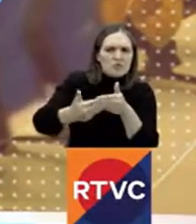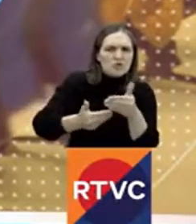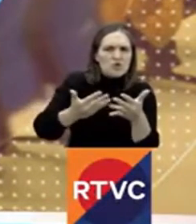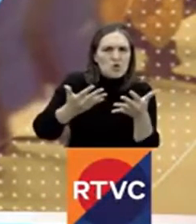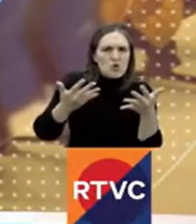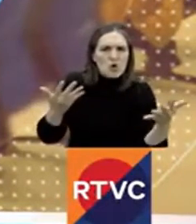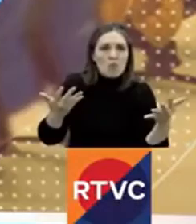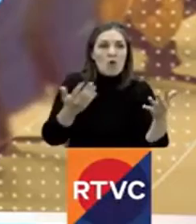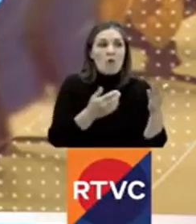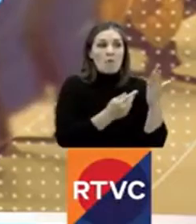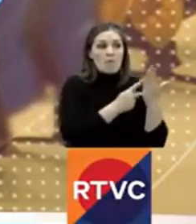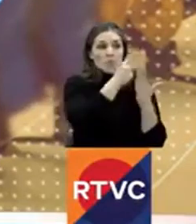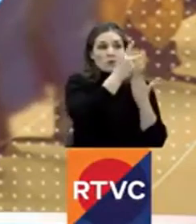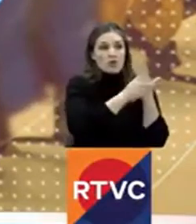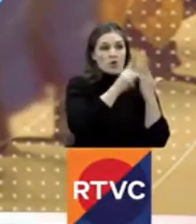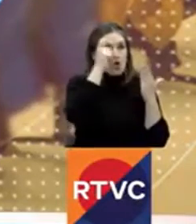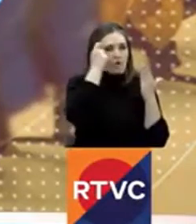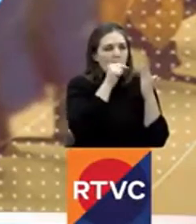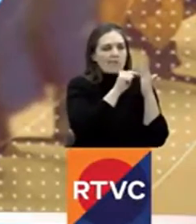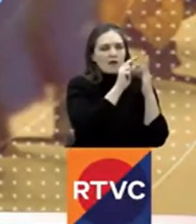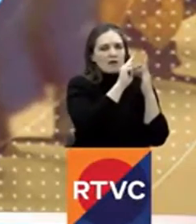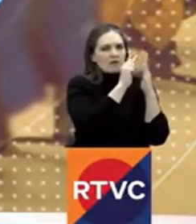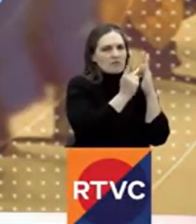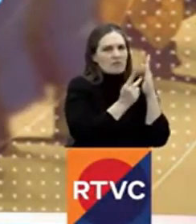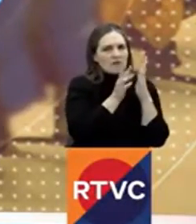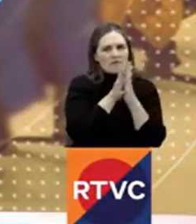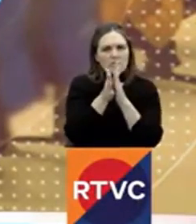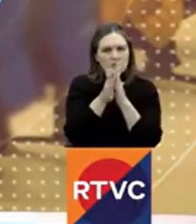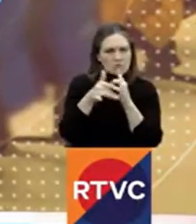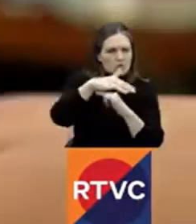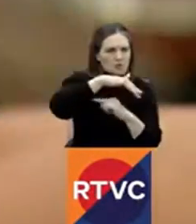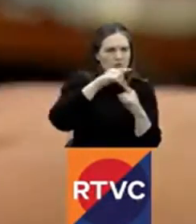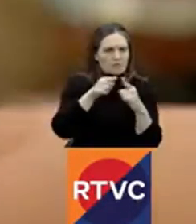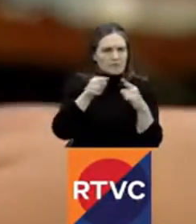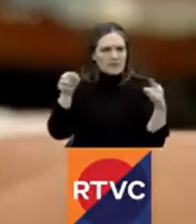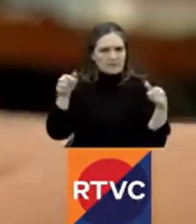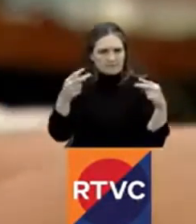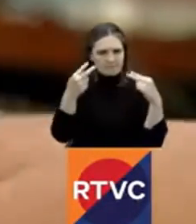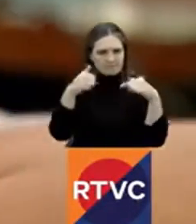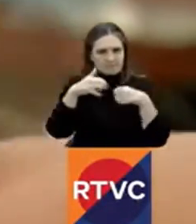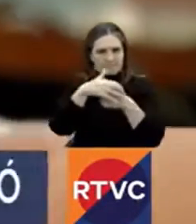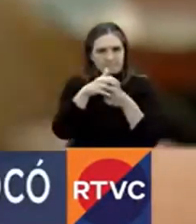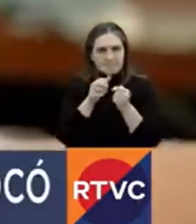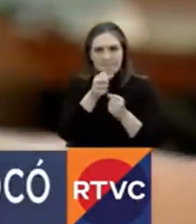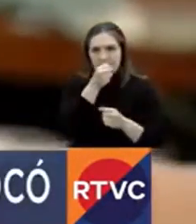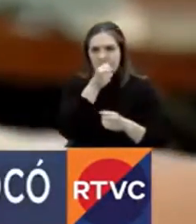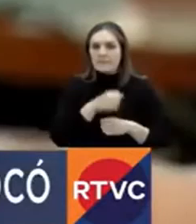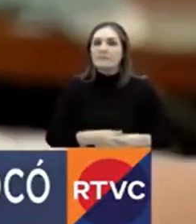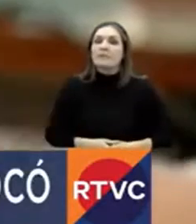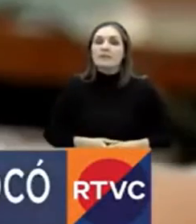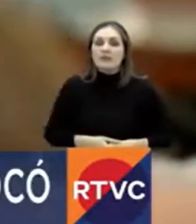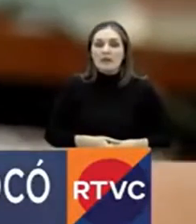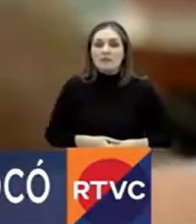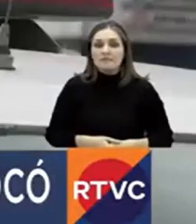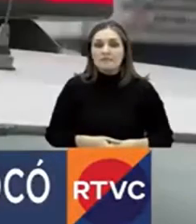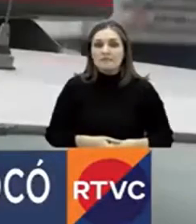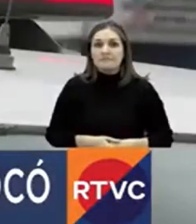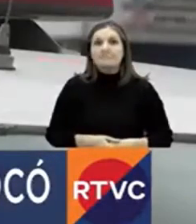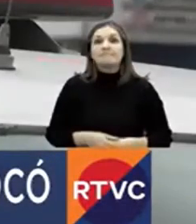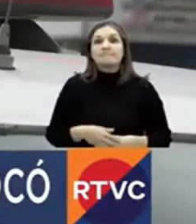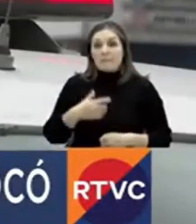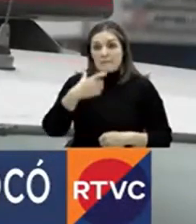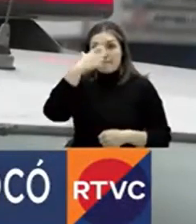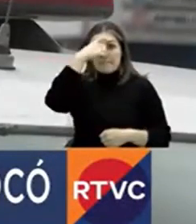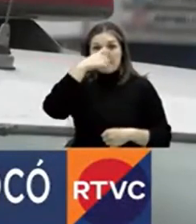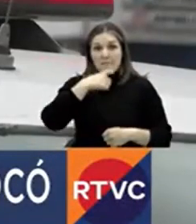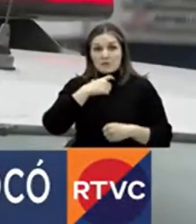gobierno. En RTVC Noticias, información en contexto. Las cuotas moderadoras son un aporte de dinero que deben cancelar los